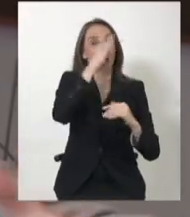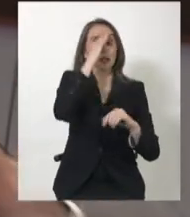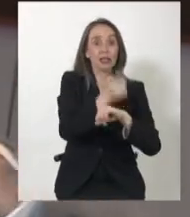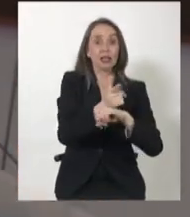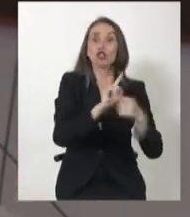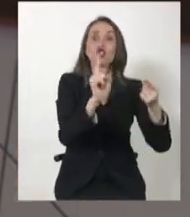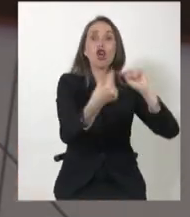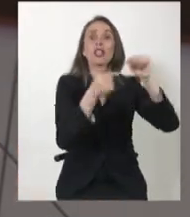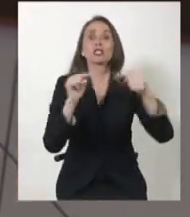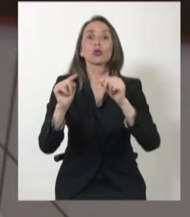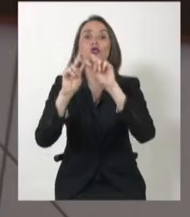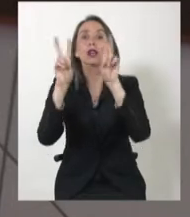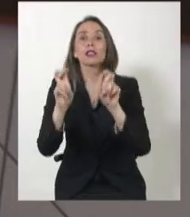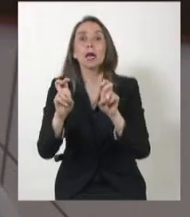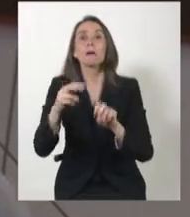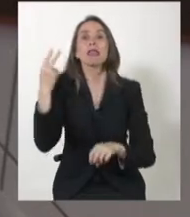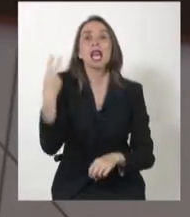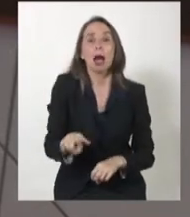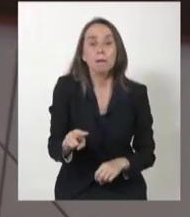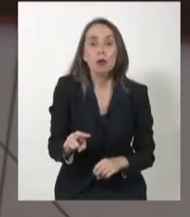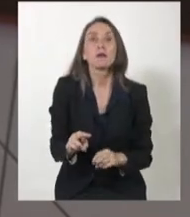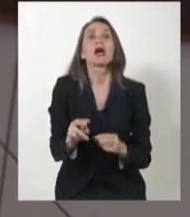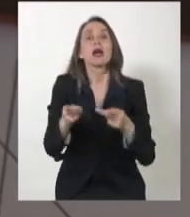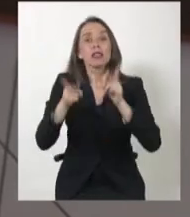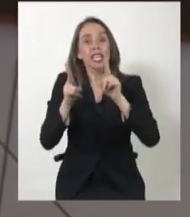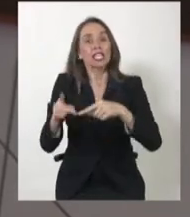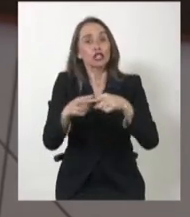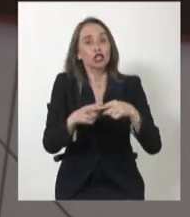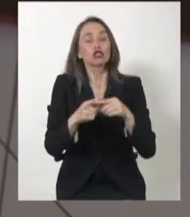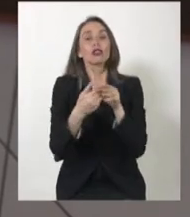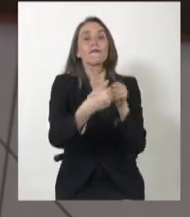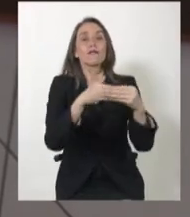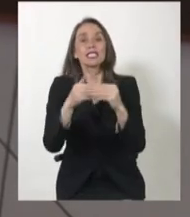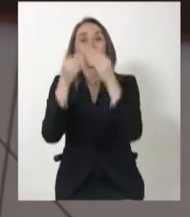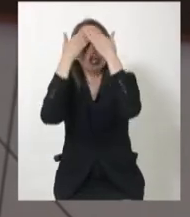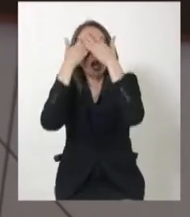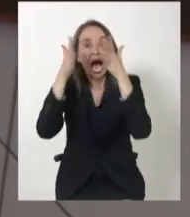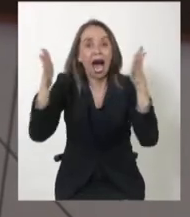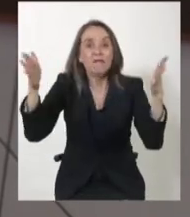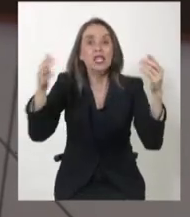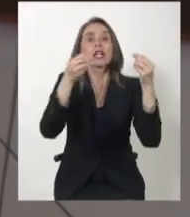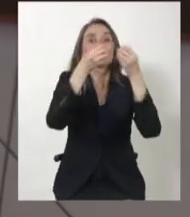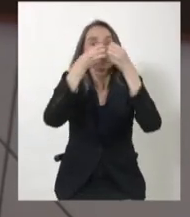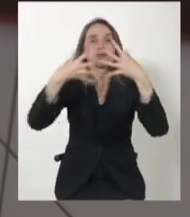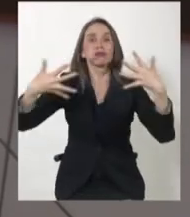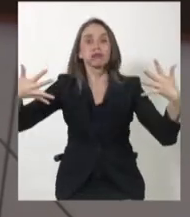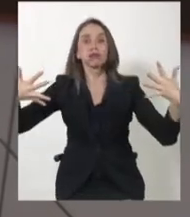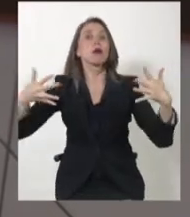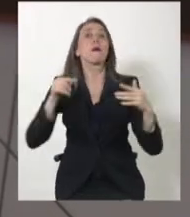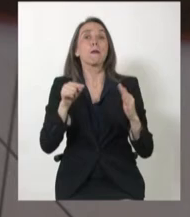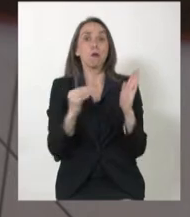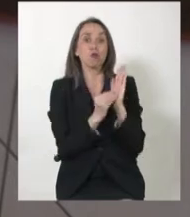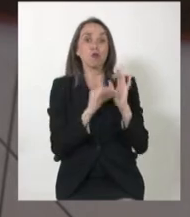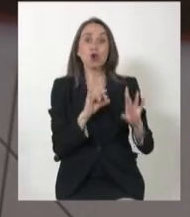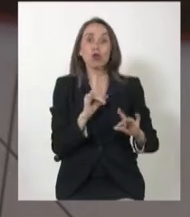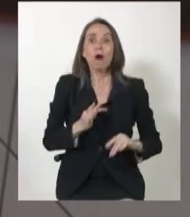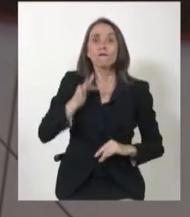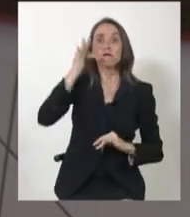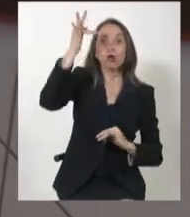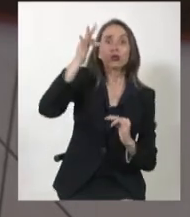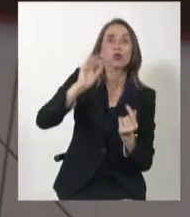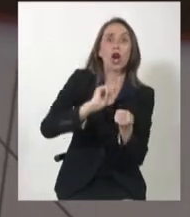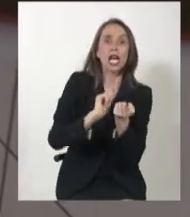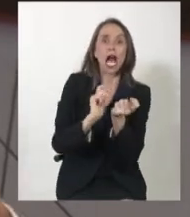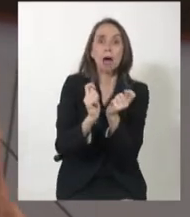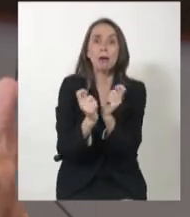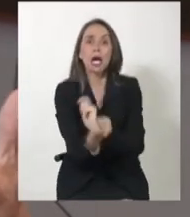puede ser. Los derechos sociales son enunciados abiertos, flexibles. ¿Deben estar abiertos a qué? A la futura discusión que se dé, porque vamos